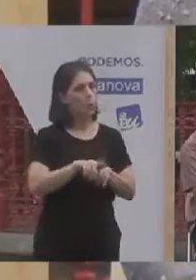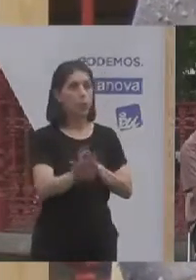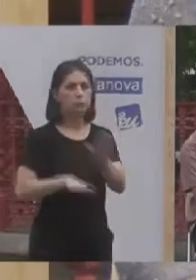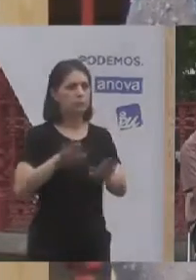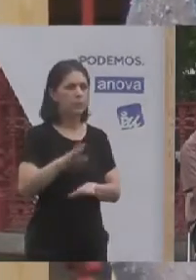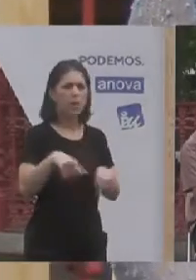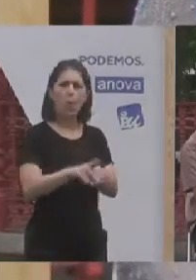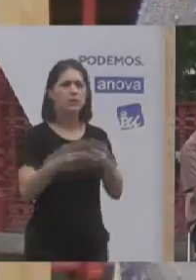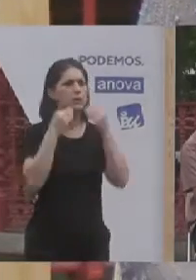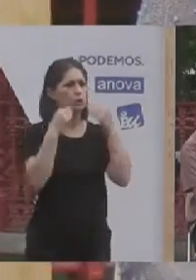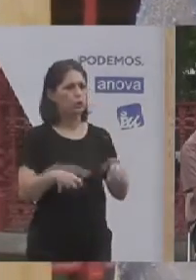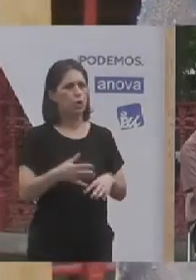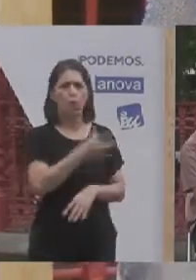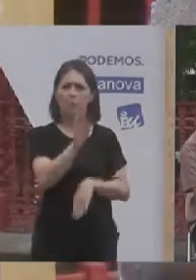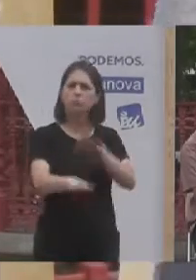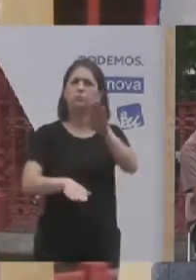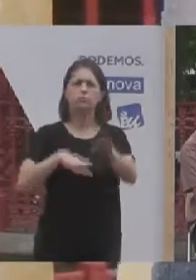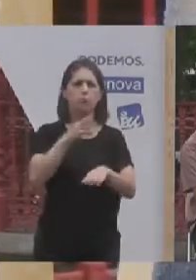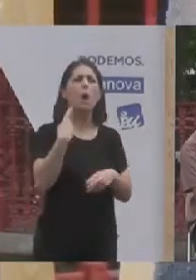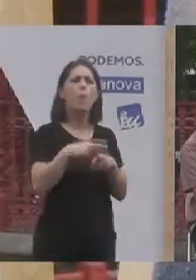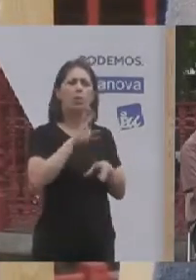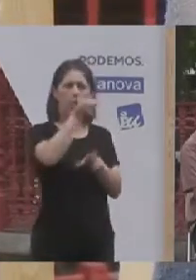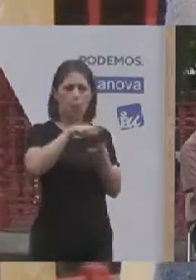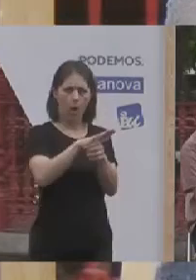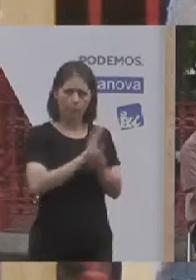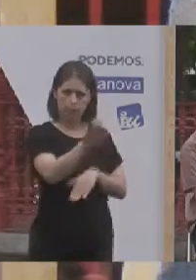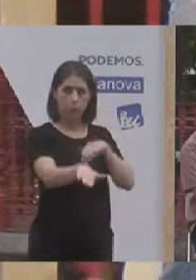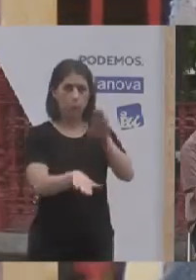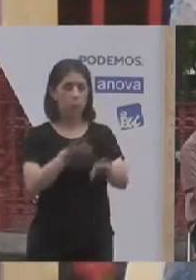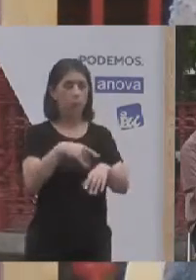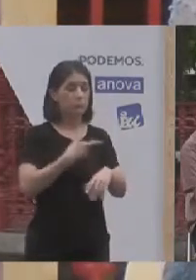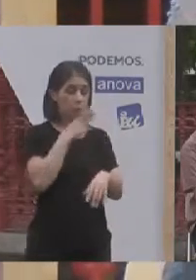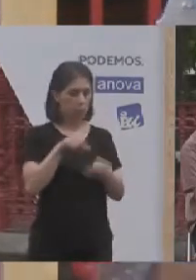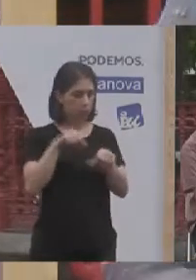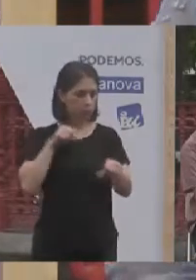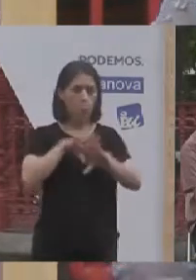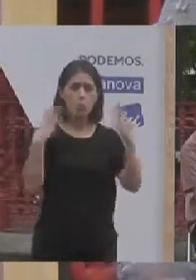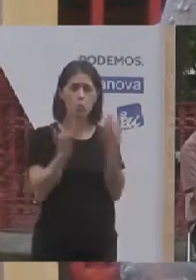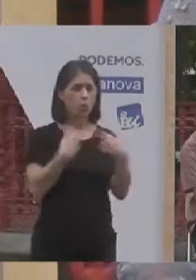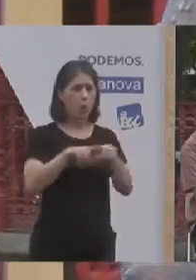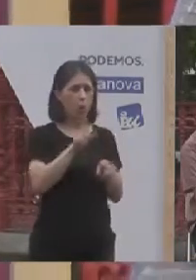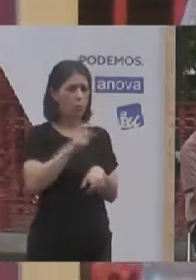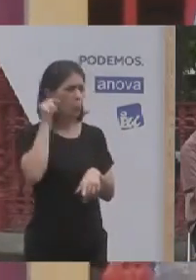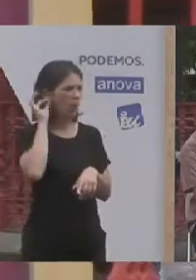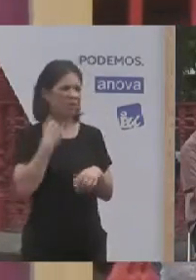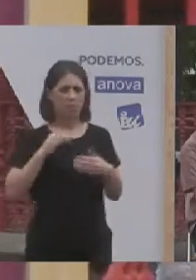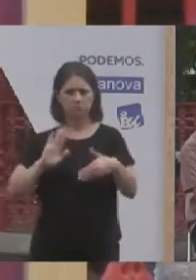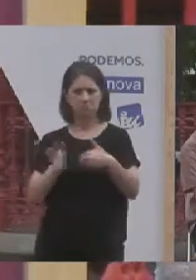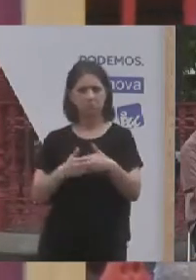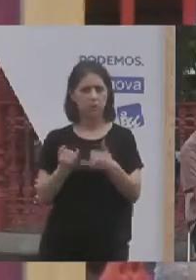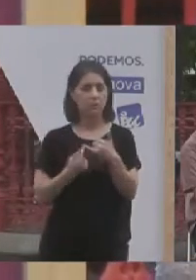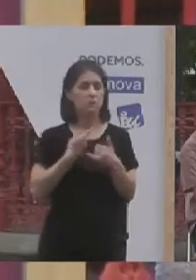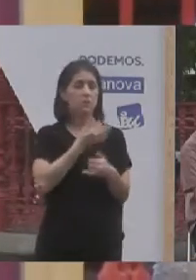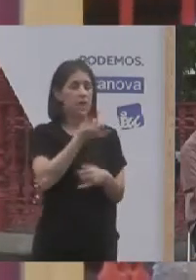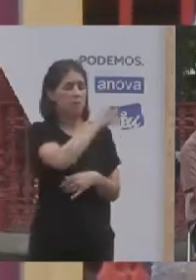paso histórico e seguir dando pasos históricos na política nun mundo que estaba pechado para nós e donde as élites máis rancias e máis conservadoras